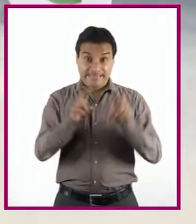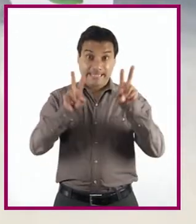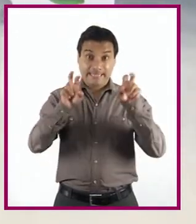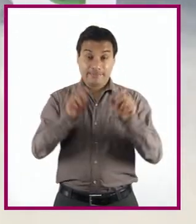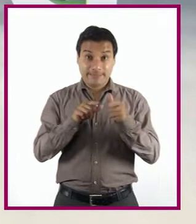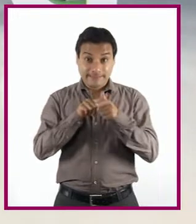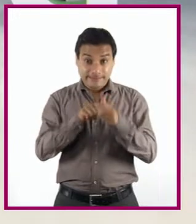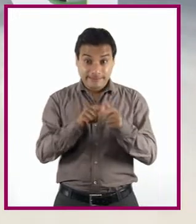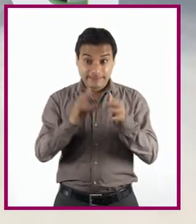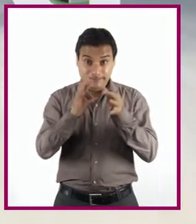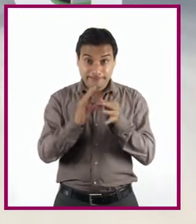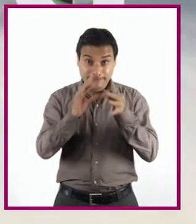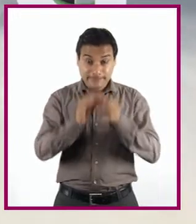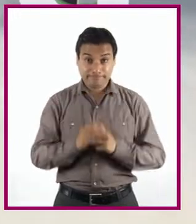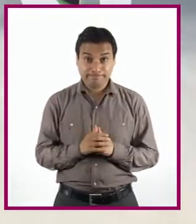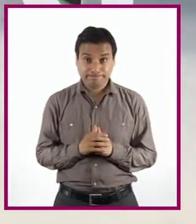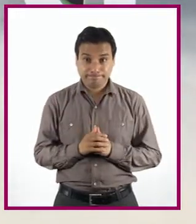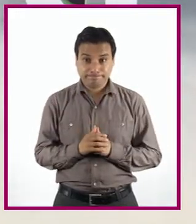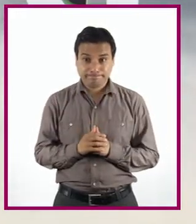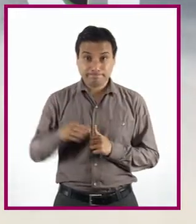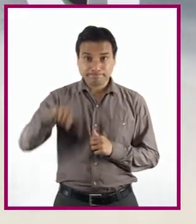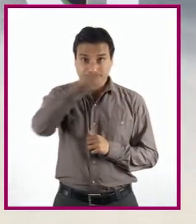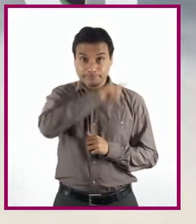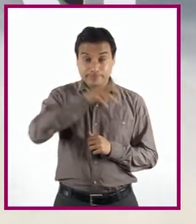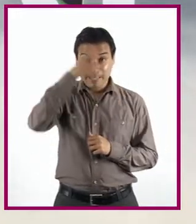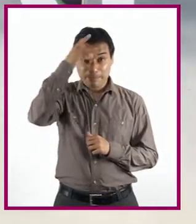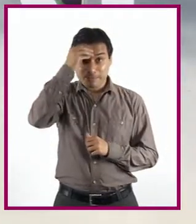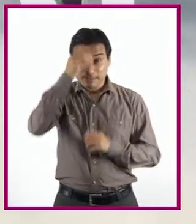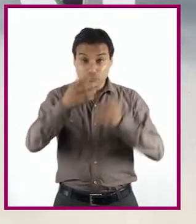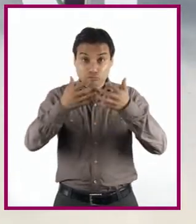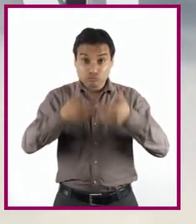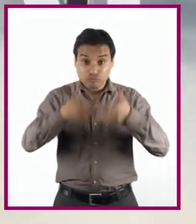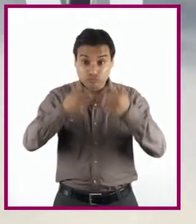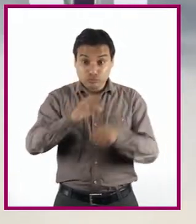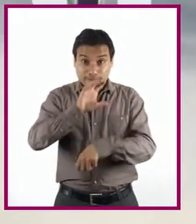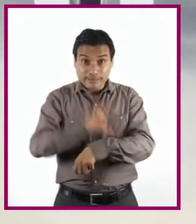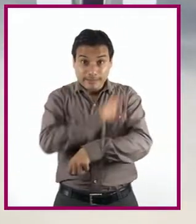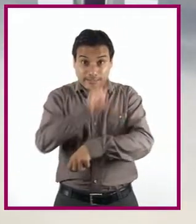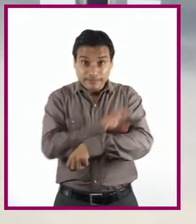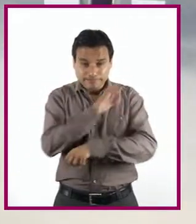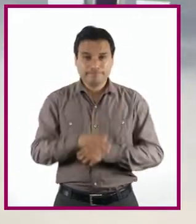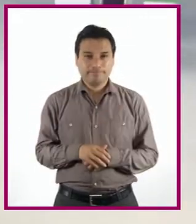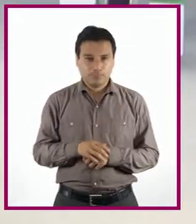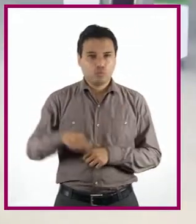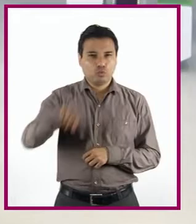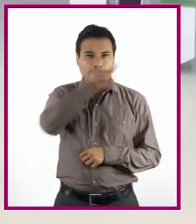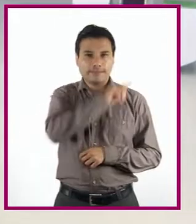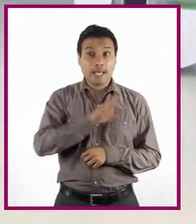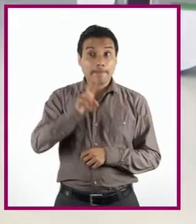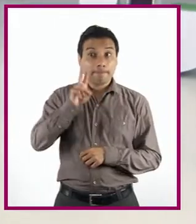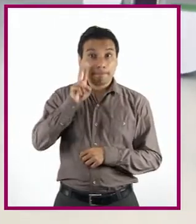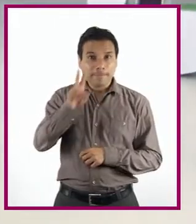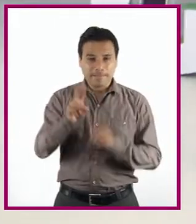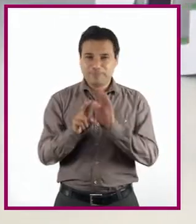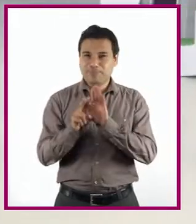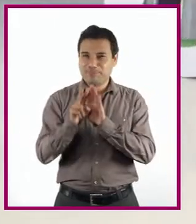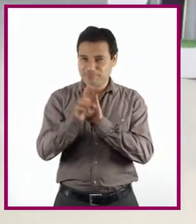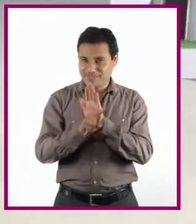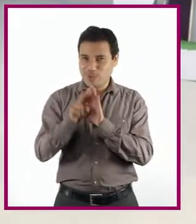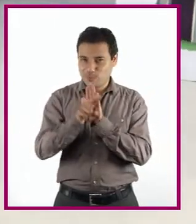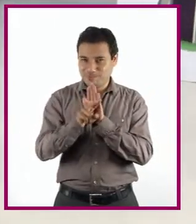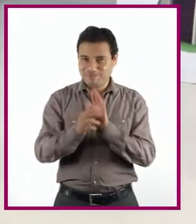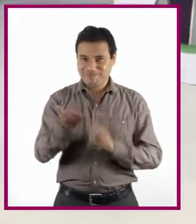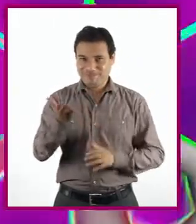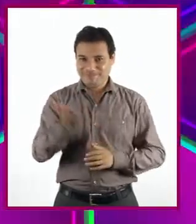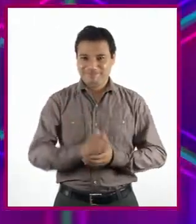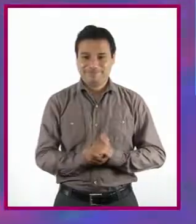estudiando y ampliar nuestros conocimientos sobre la producción de energía, les invitamos a ver y escuchar el siguiente material